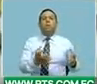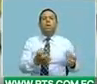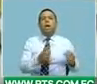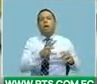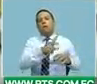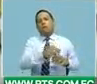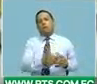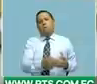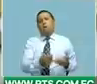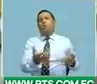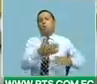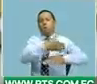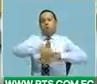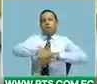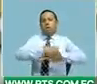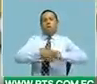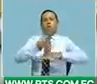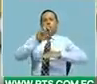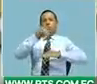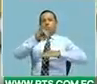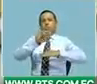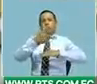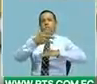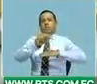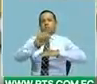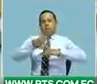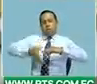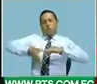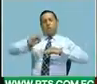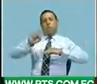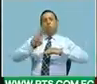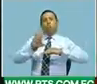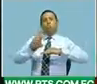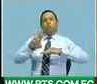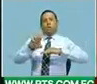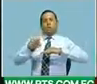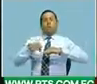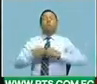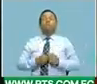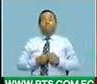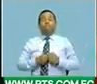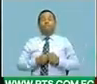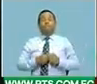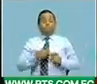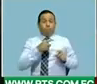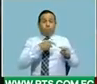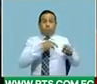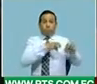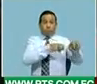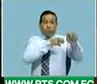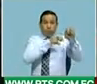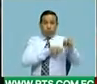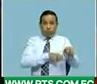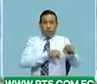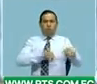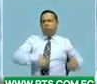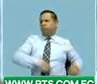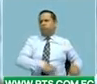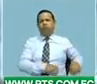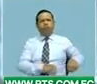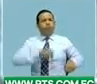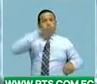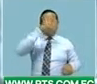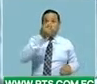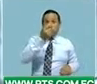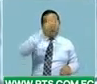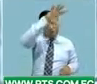las calles Rumichaca y Sucre, en el centro de Guayaquil. Mientras los delincuentes huían con lo robado, el